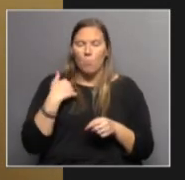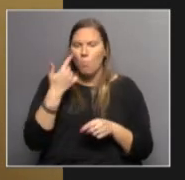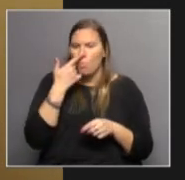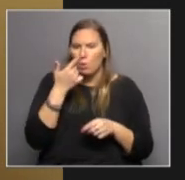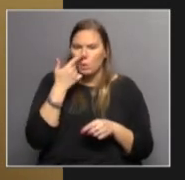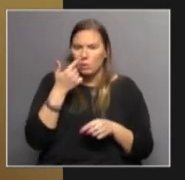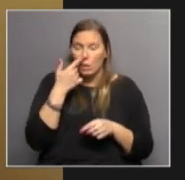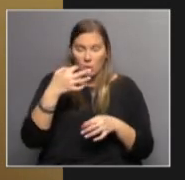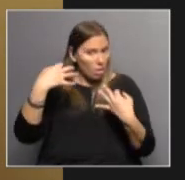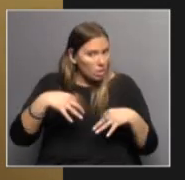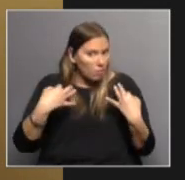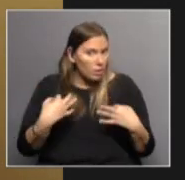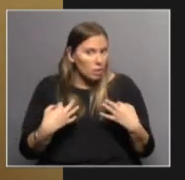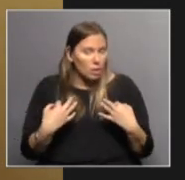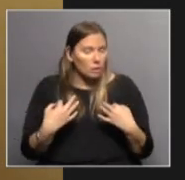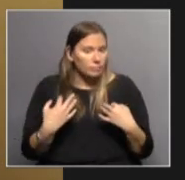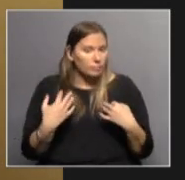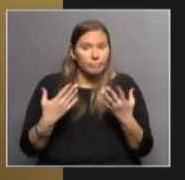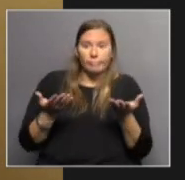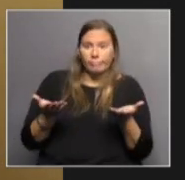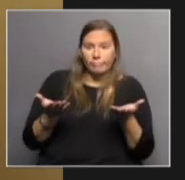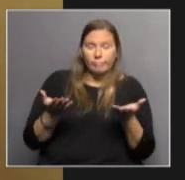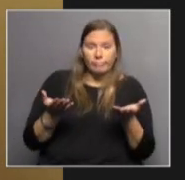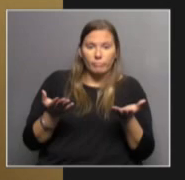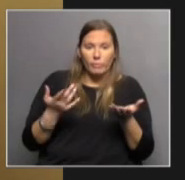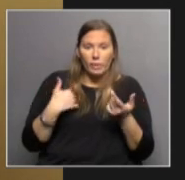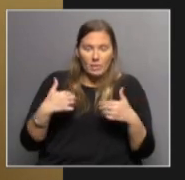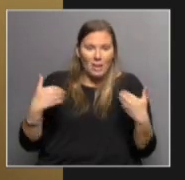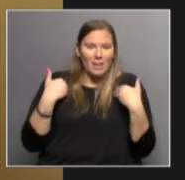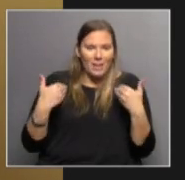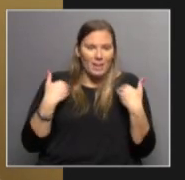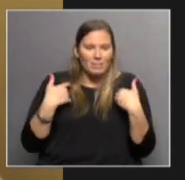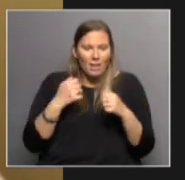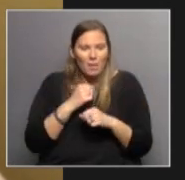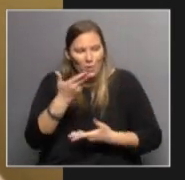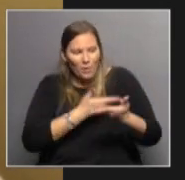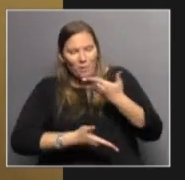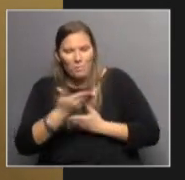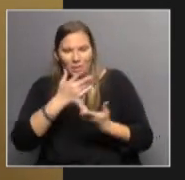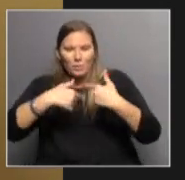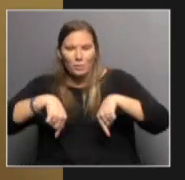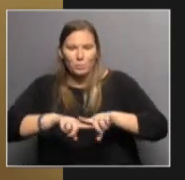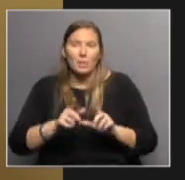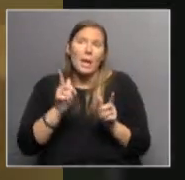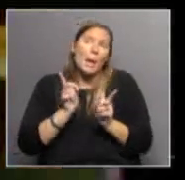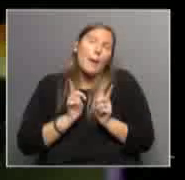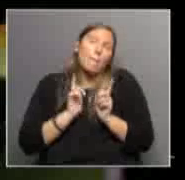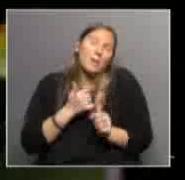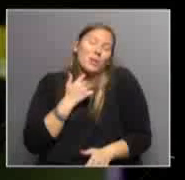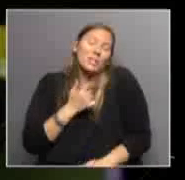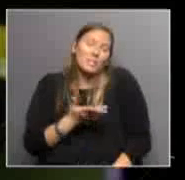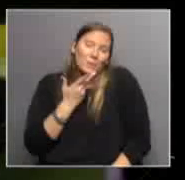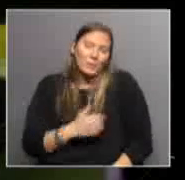interesante realmente. Así que, bueno, encantada de compartirlo con ustedes y espero que les haya